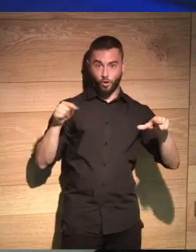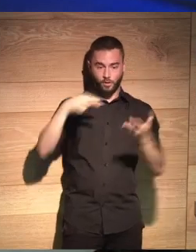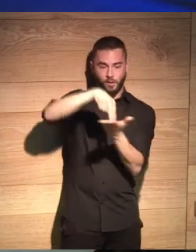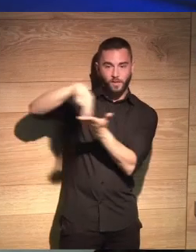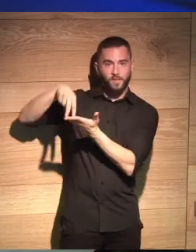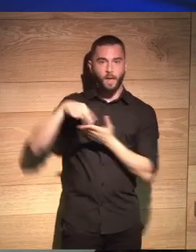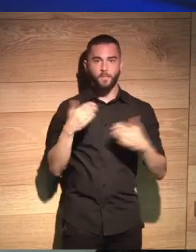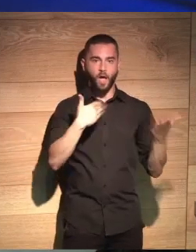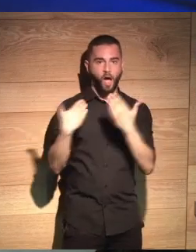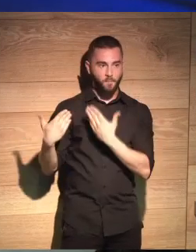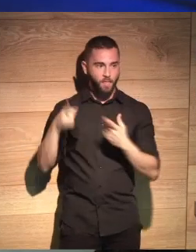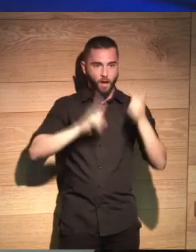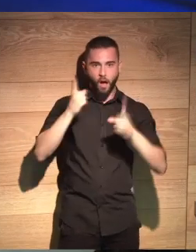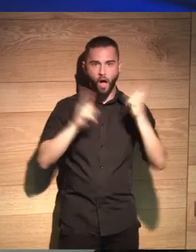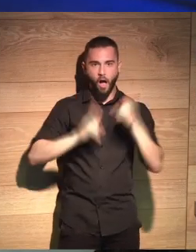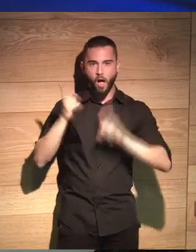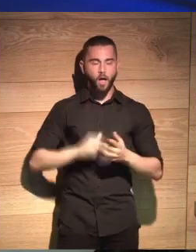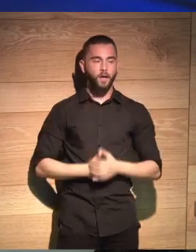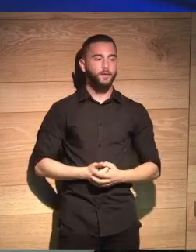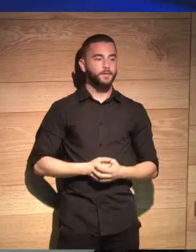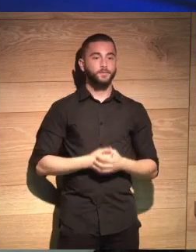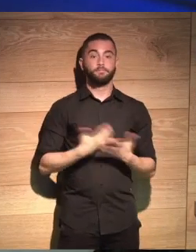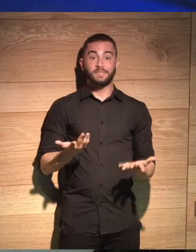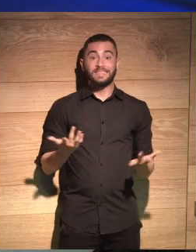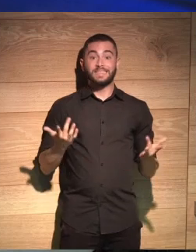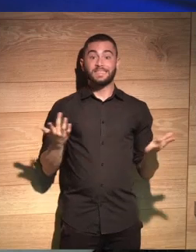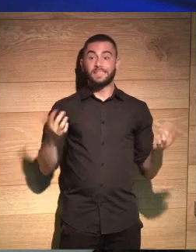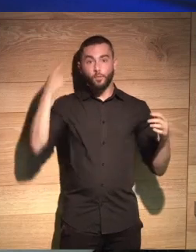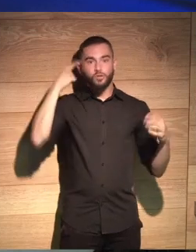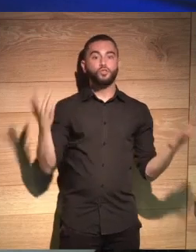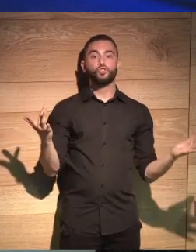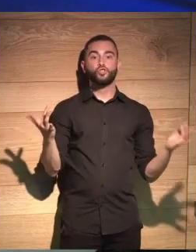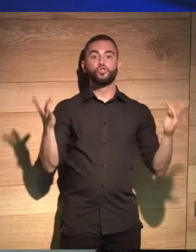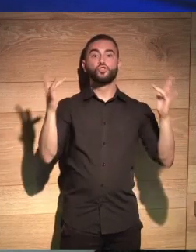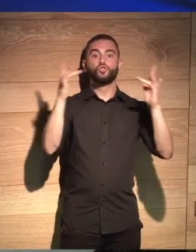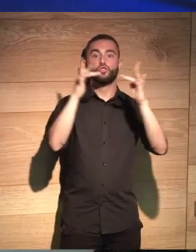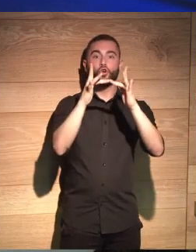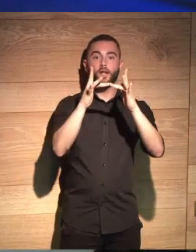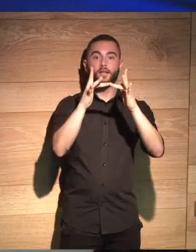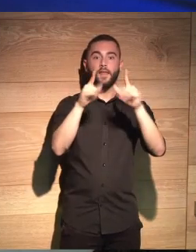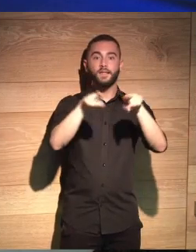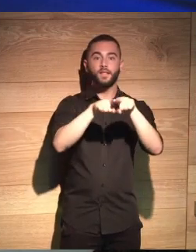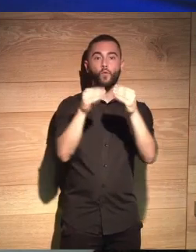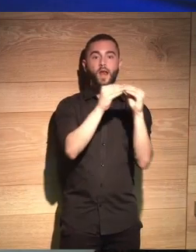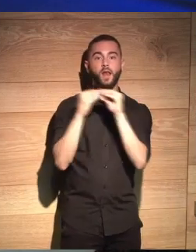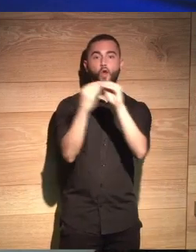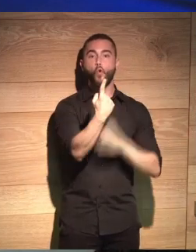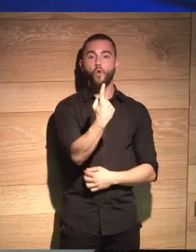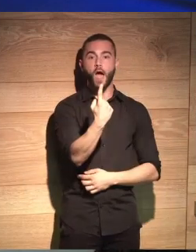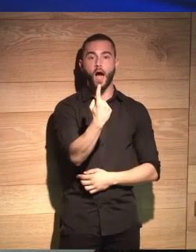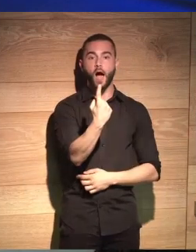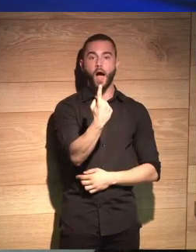charlando a toda velocidad, estaban conectadas y de alguna forma era una sola. Y aunque parezca un poco extraño,